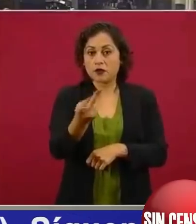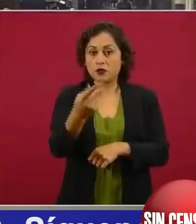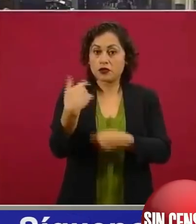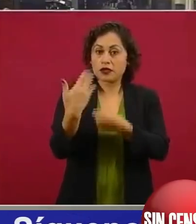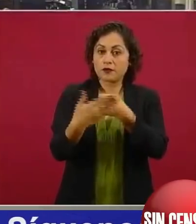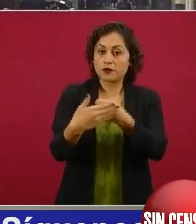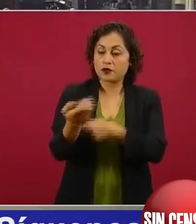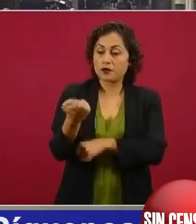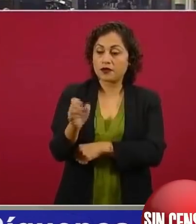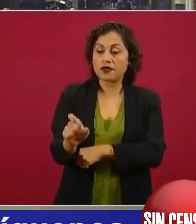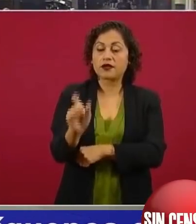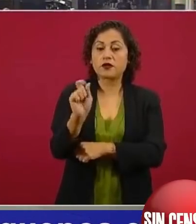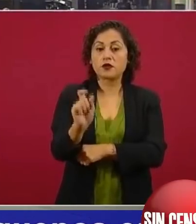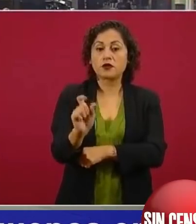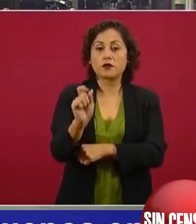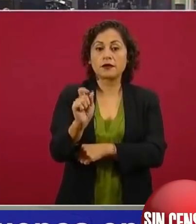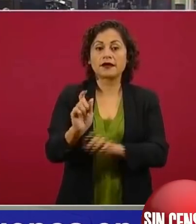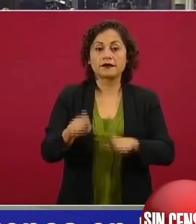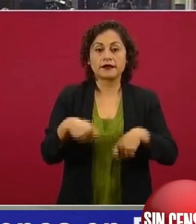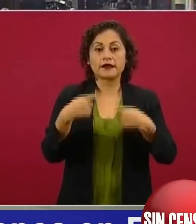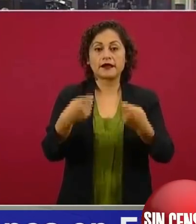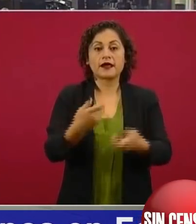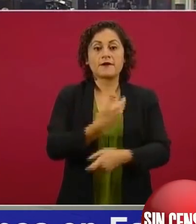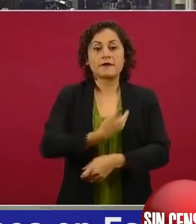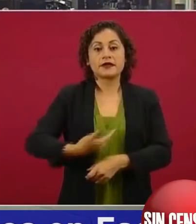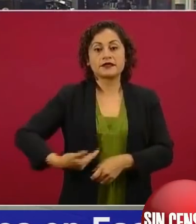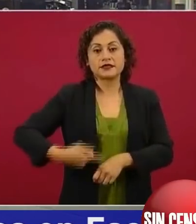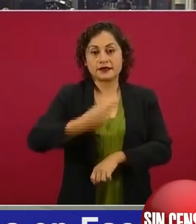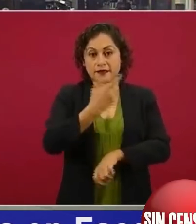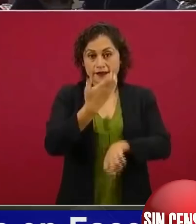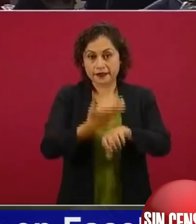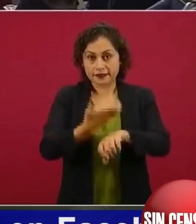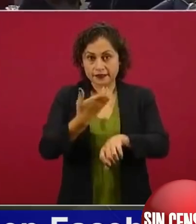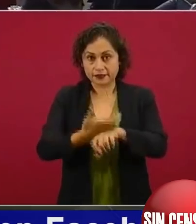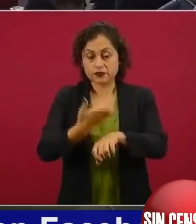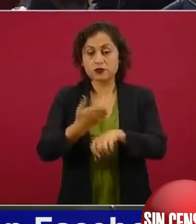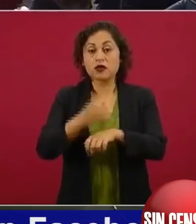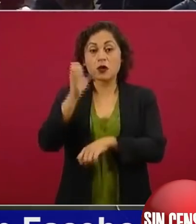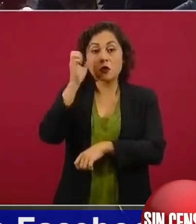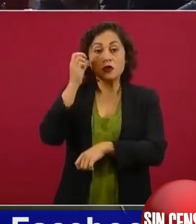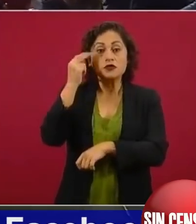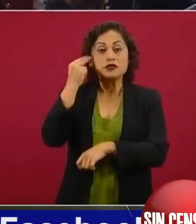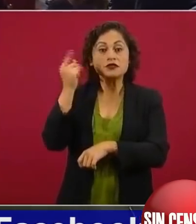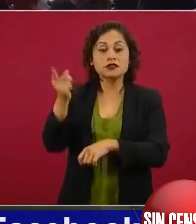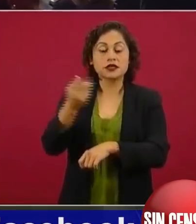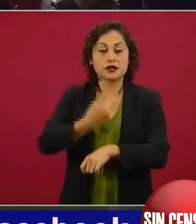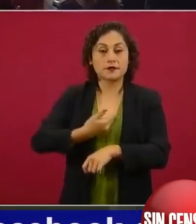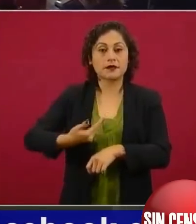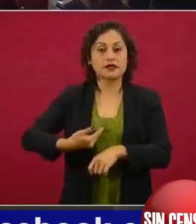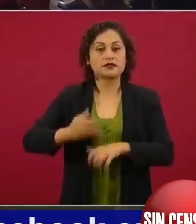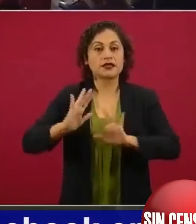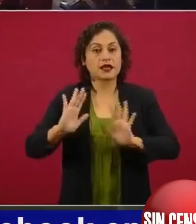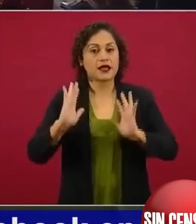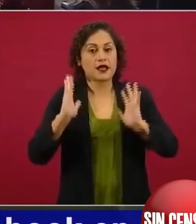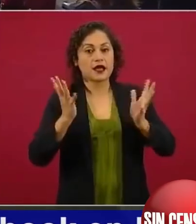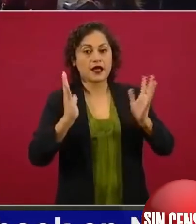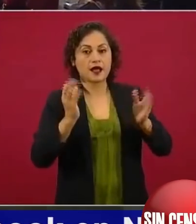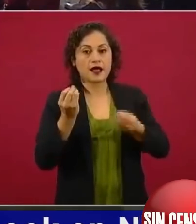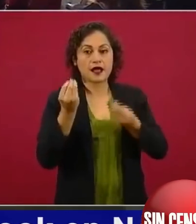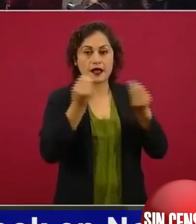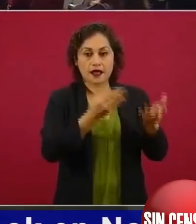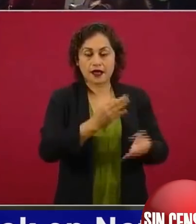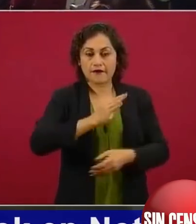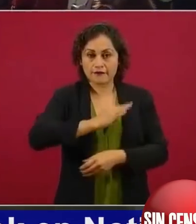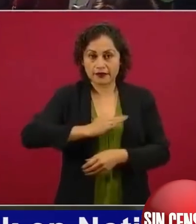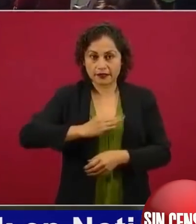asume la presidencia de Joe Biden en Estados Unidos. En China, pues también el presidente ya se sumó a estas felicitaciones